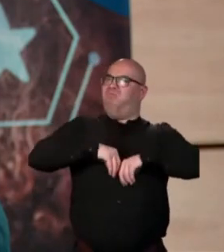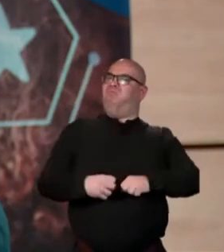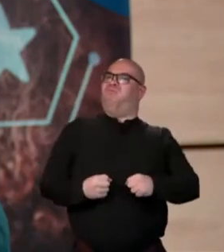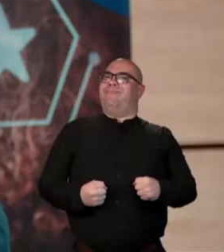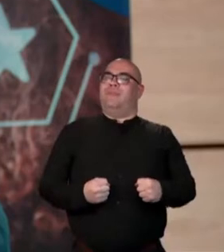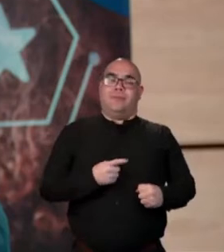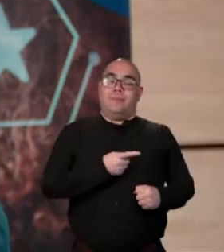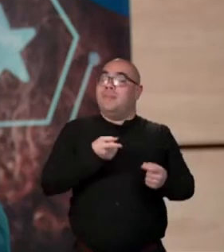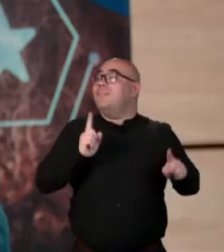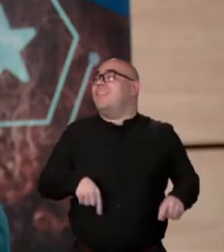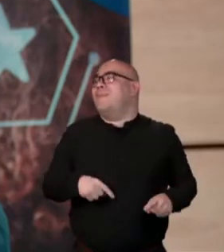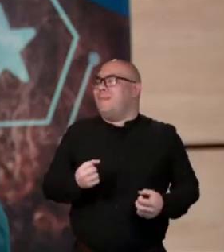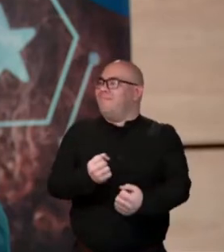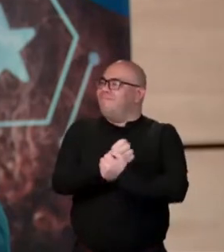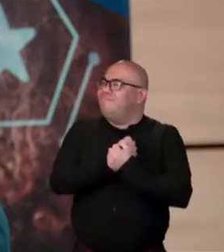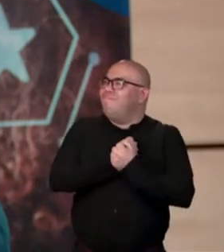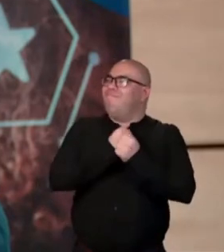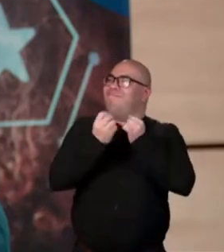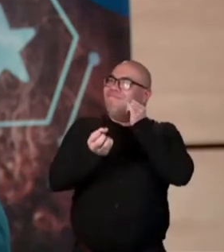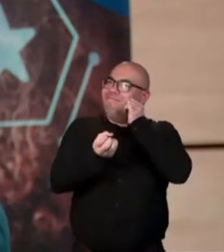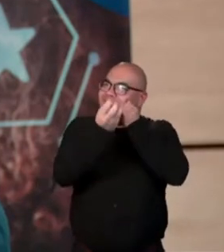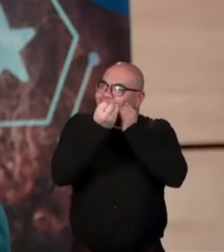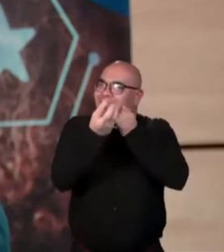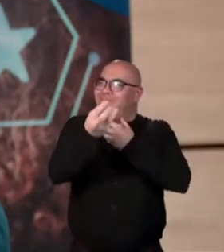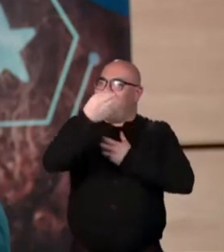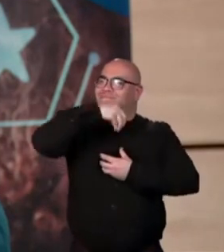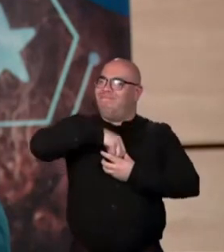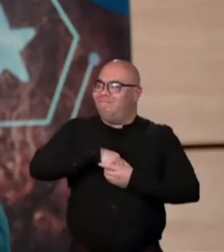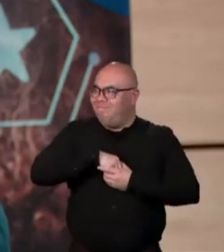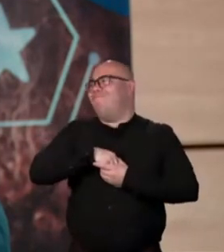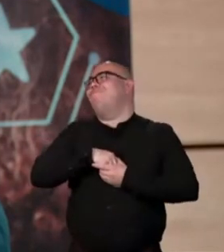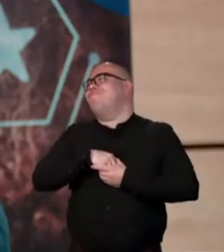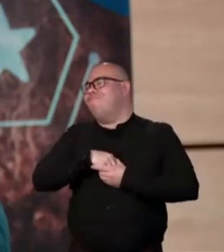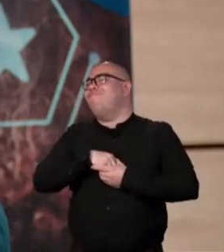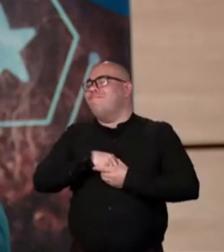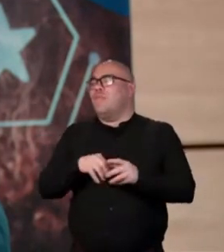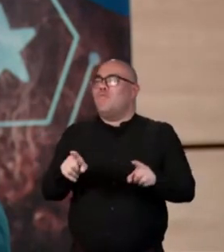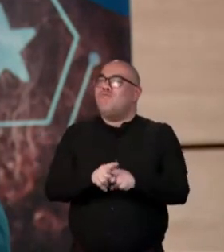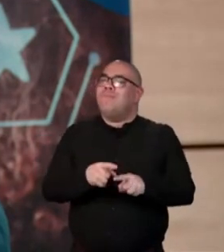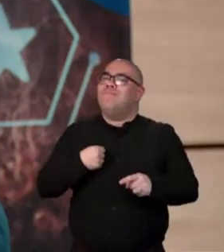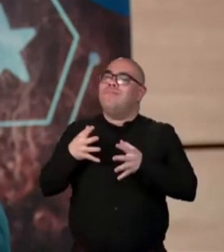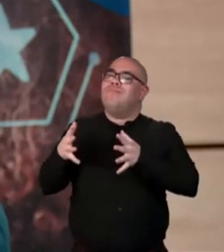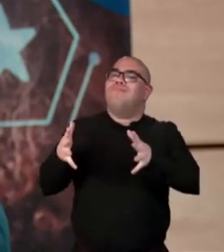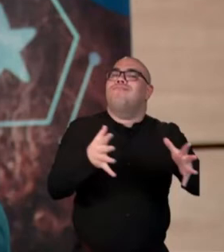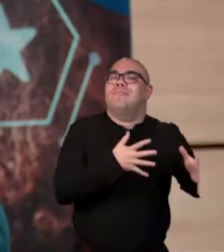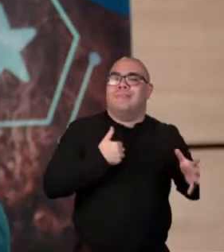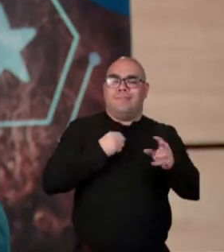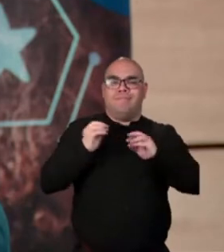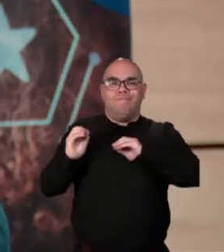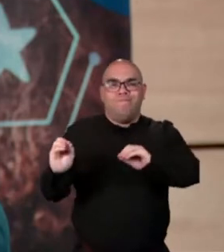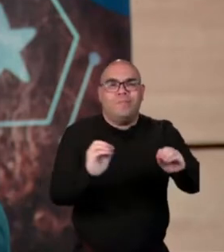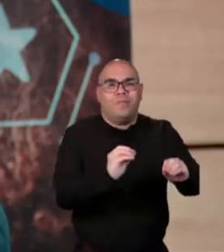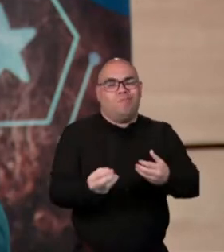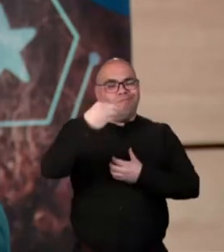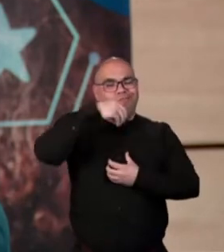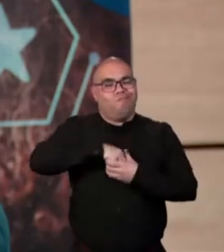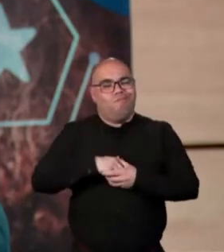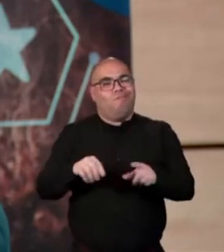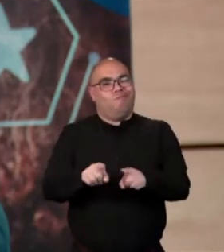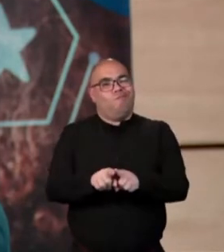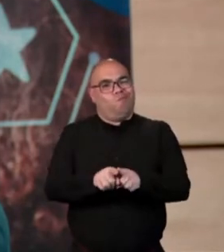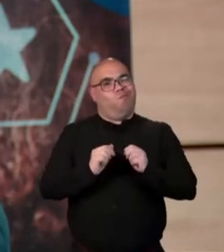aman la pedagogía estamos aquí porque nos gusta formar porque consideramos que es parte de nuestra esencia y nuestra misión de vida